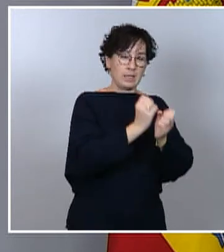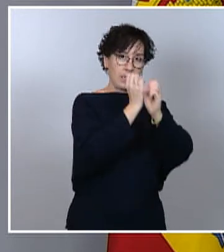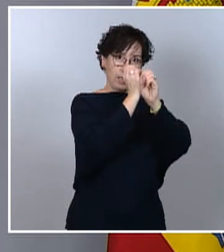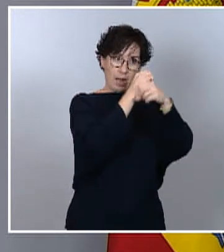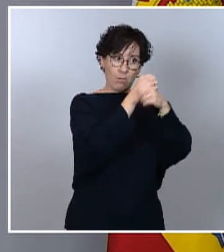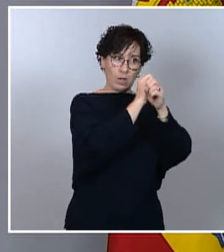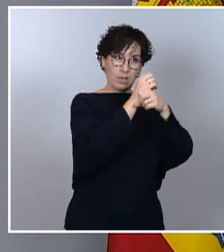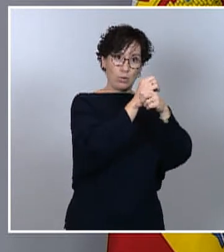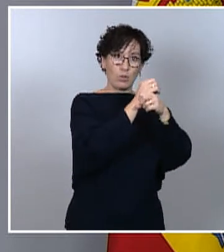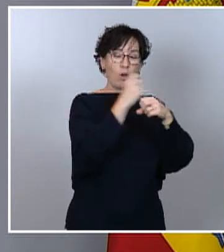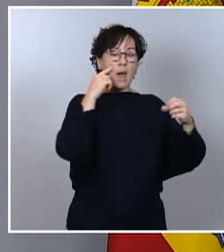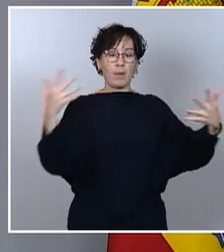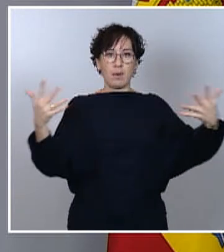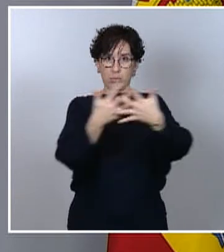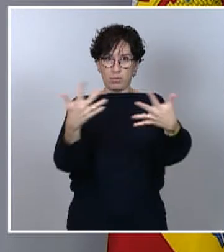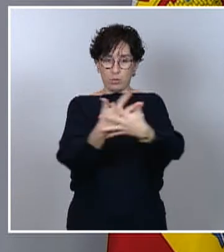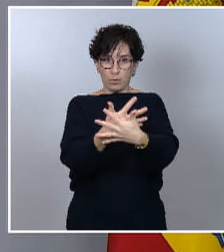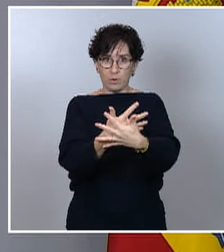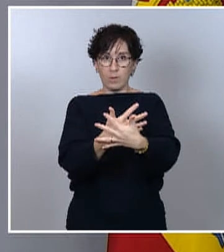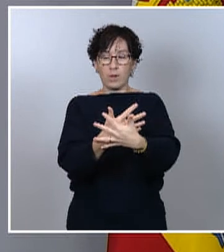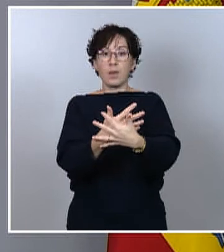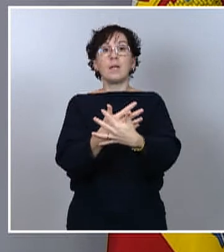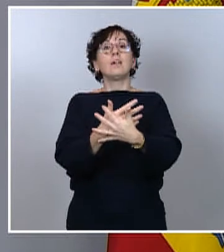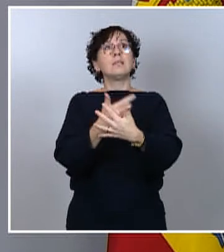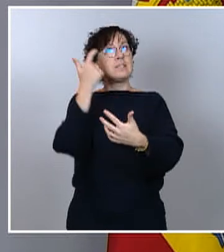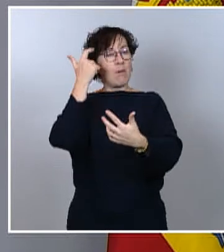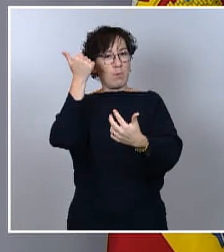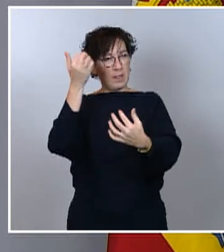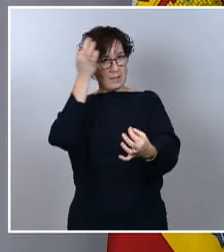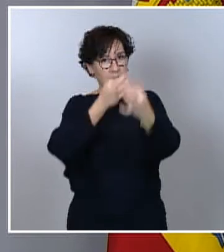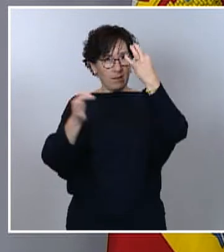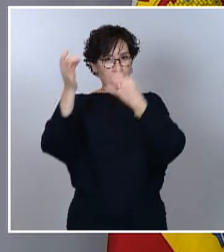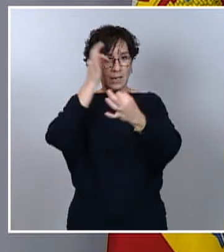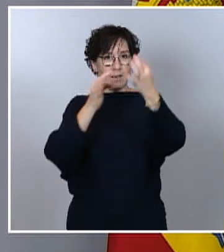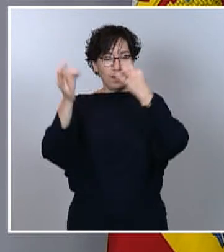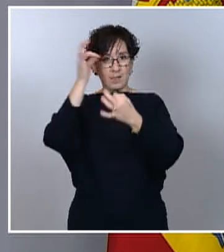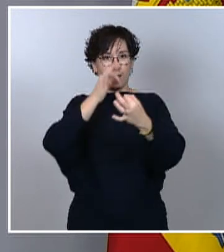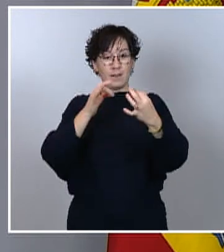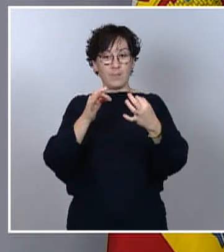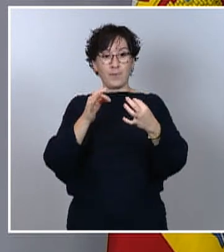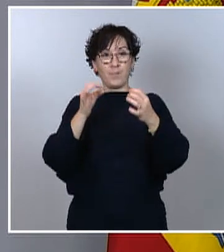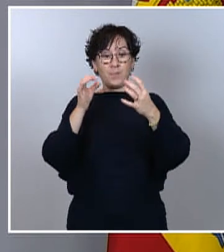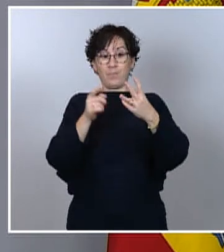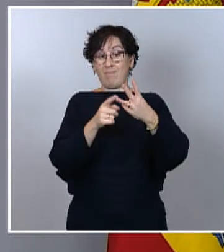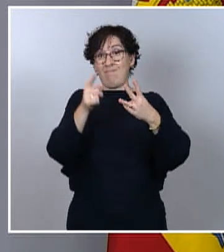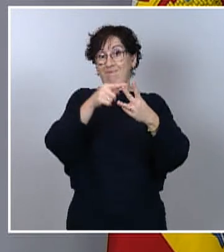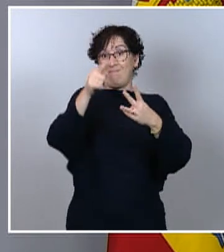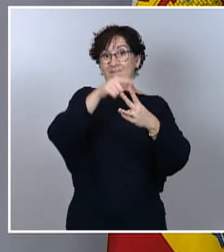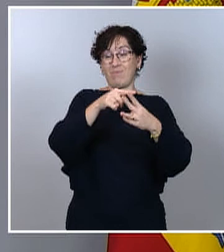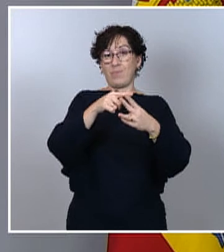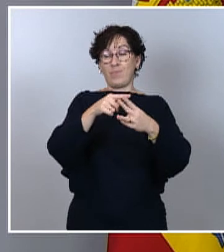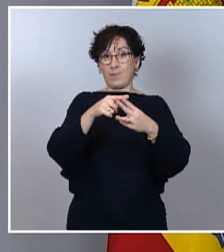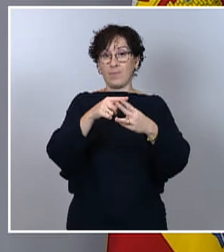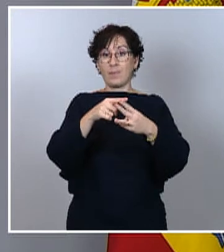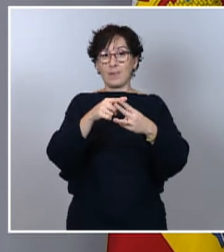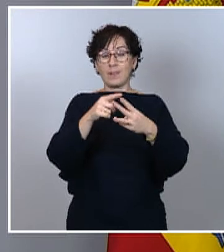antígeno, y también vamos a conocer con precisión si lo que ahora o en las rondas anteriores llamábamos seronegativizaciones